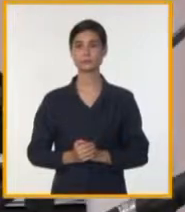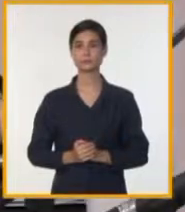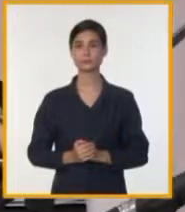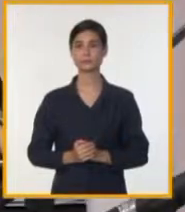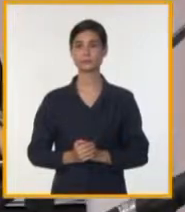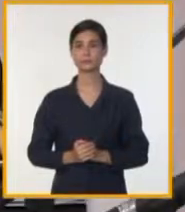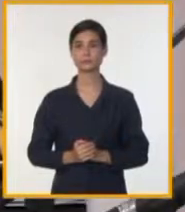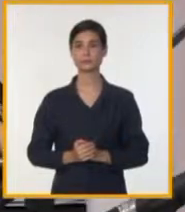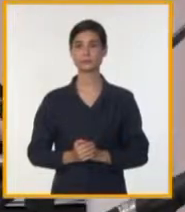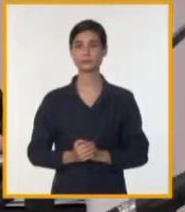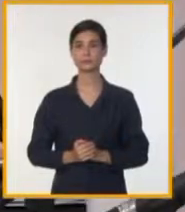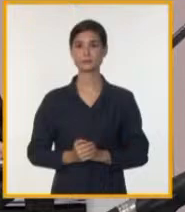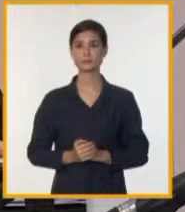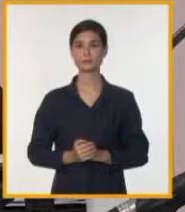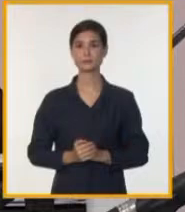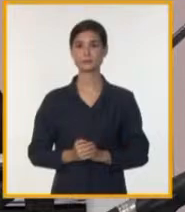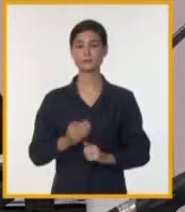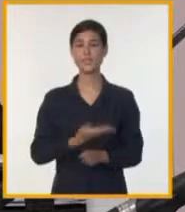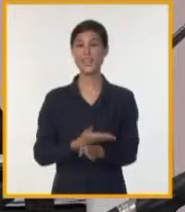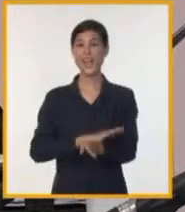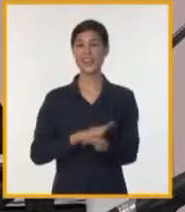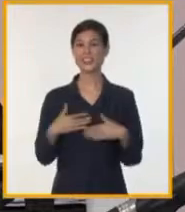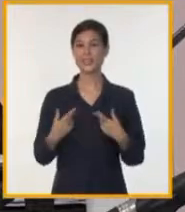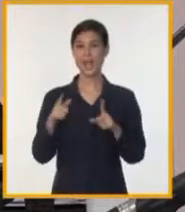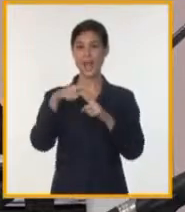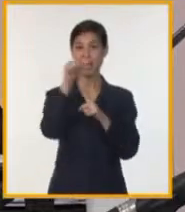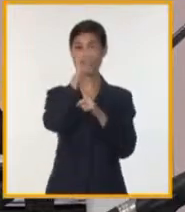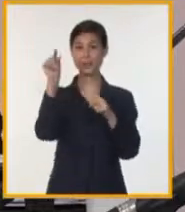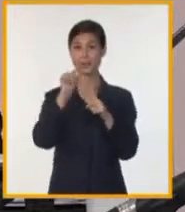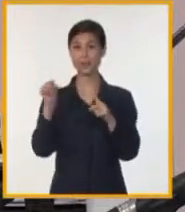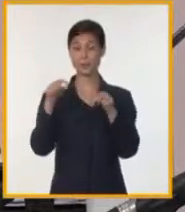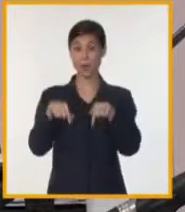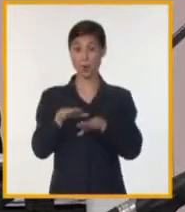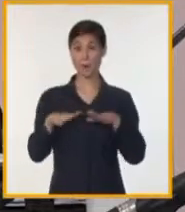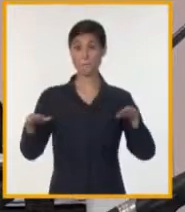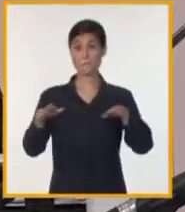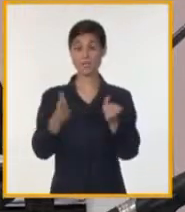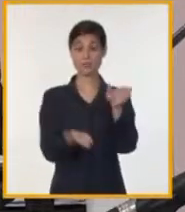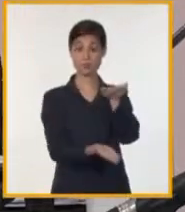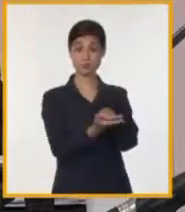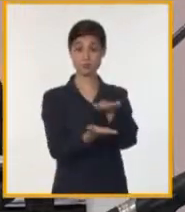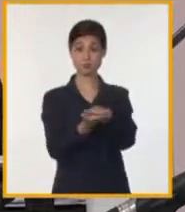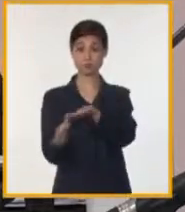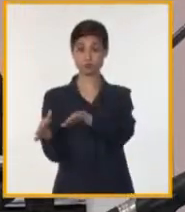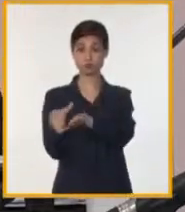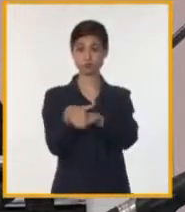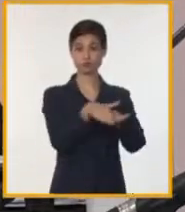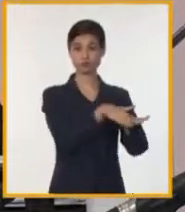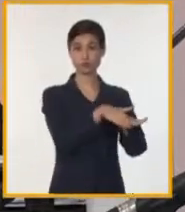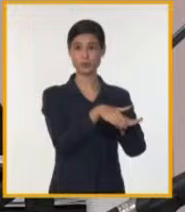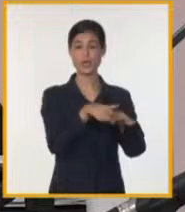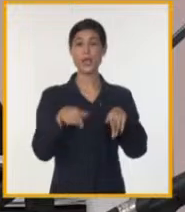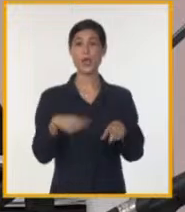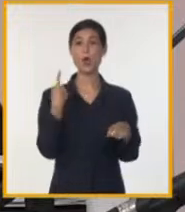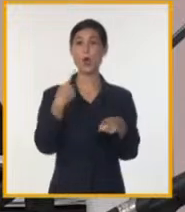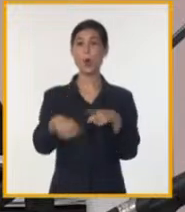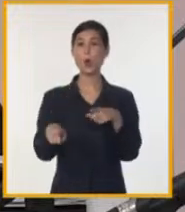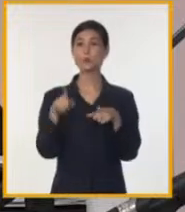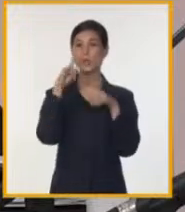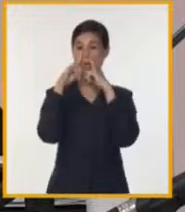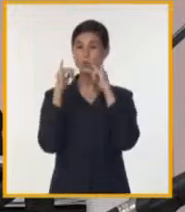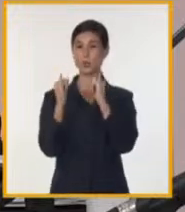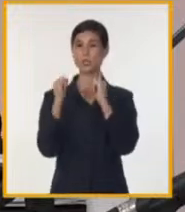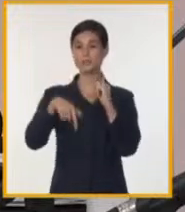Y antes de entrar en el tema de nuestra mesa redonda de hoy, vamos, como es habitual, a nuestra sección La Noticia del Día.